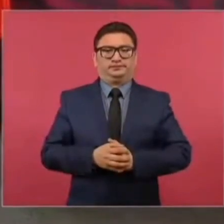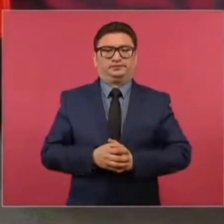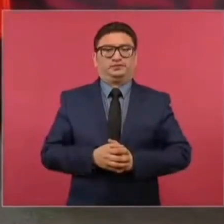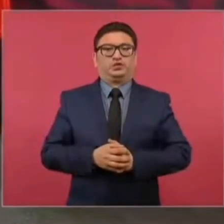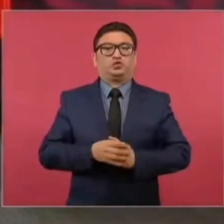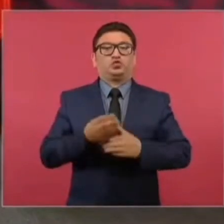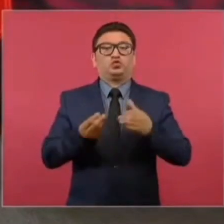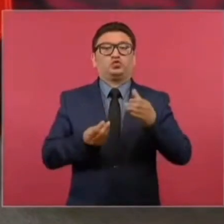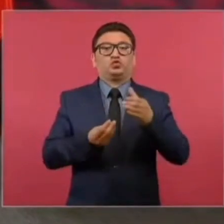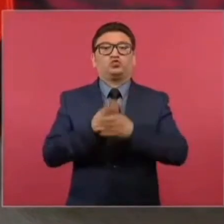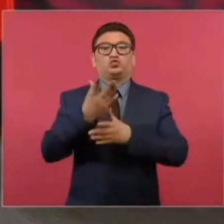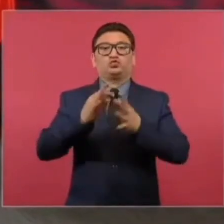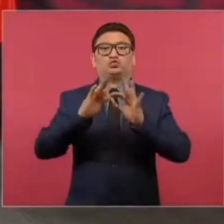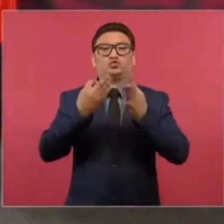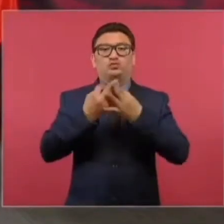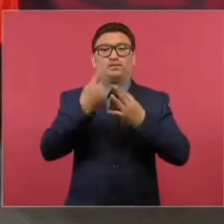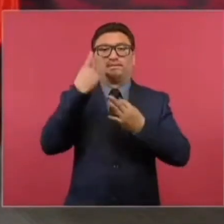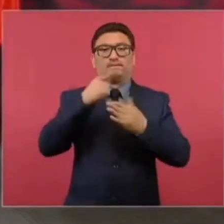nuevas vías.